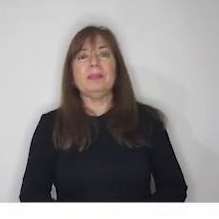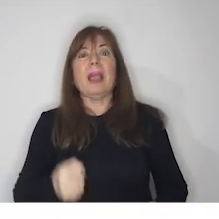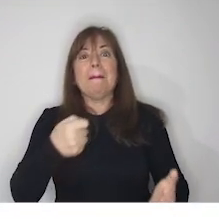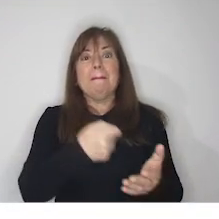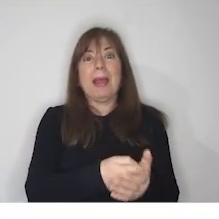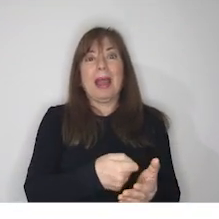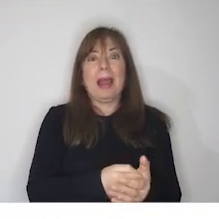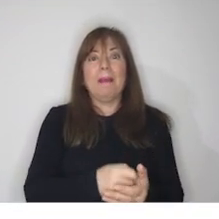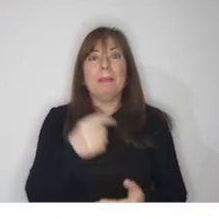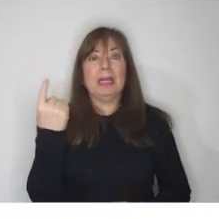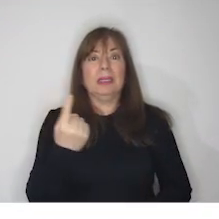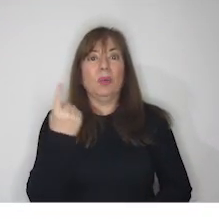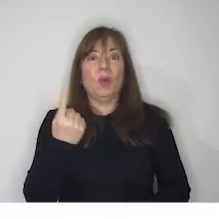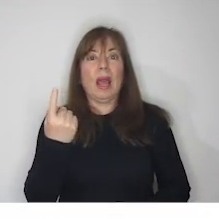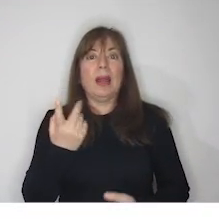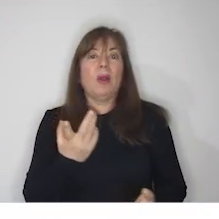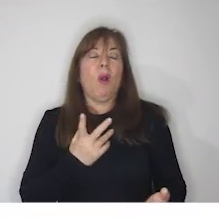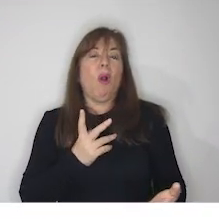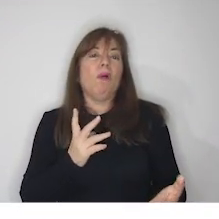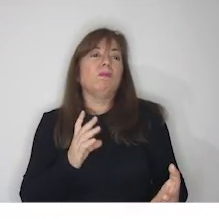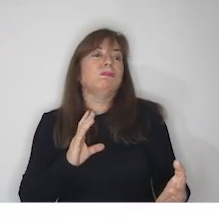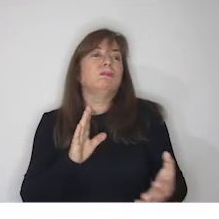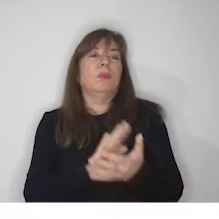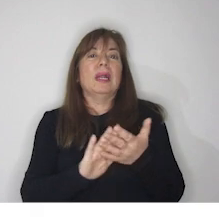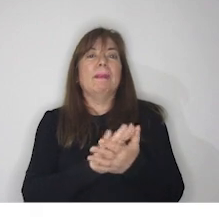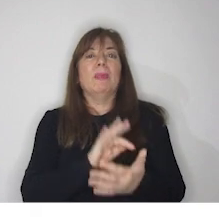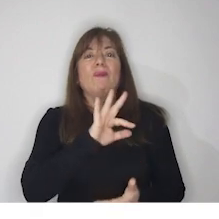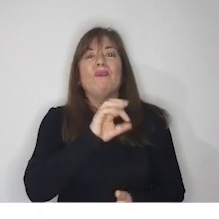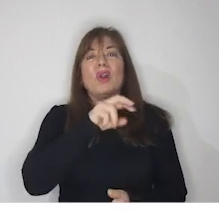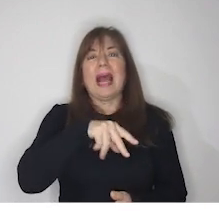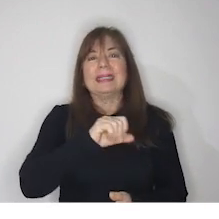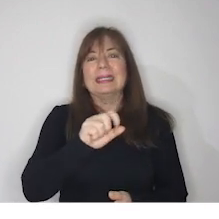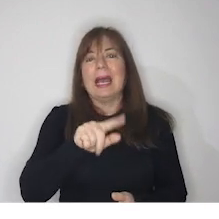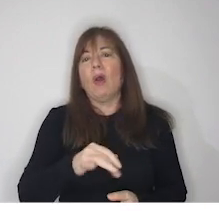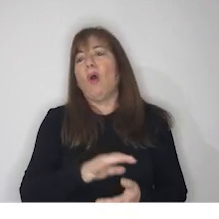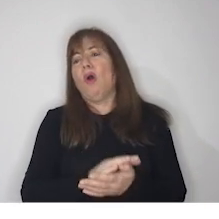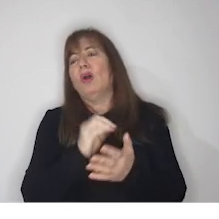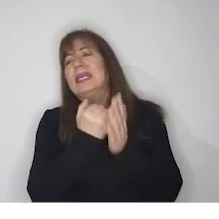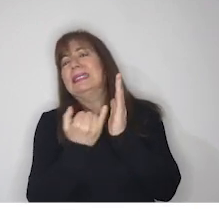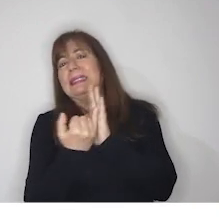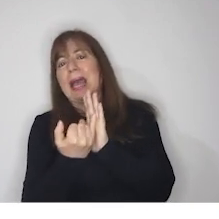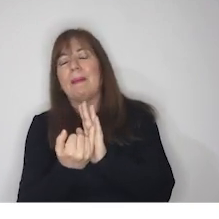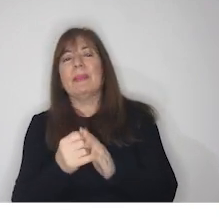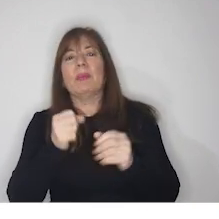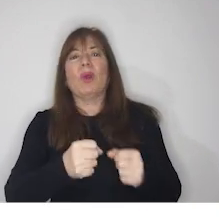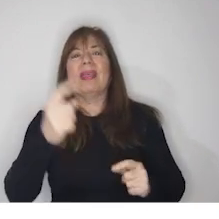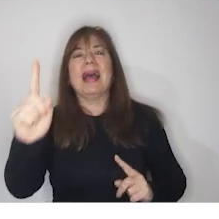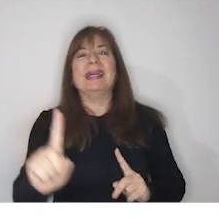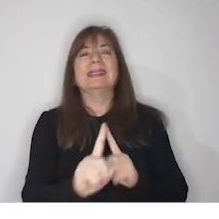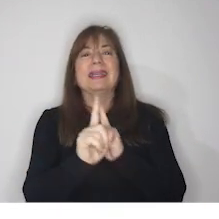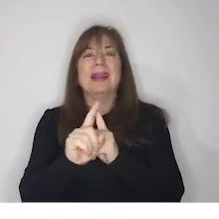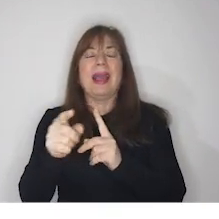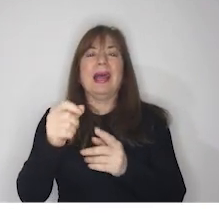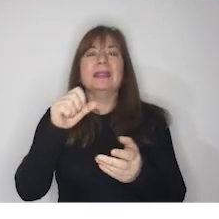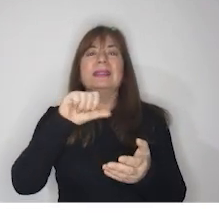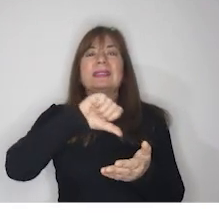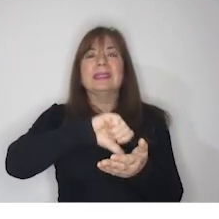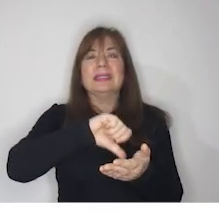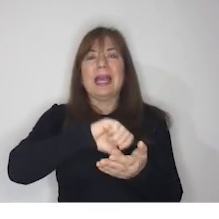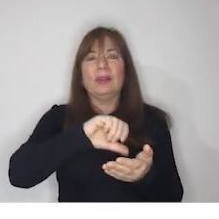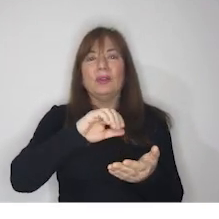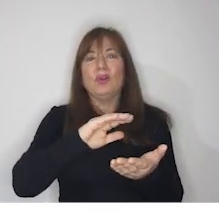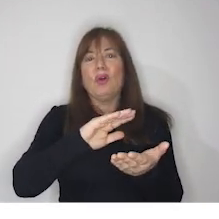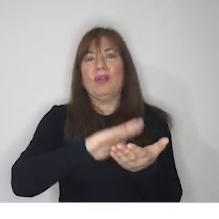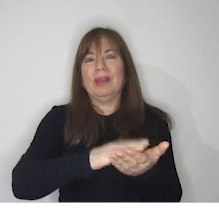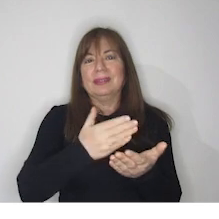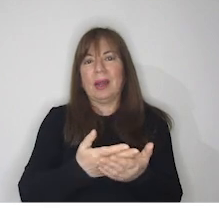puntual, se paga particular o con una entidad a la cual estás afiliada que puede ser FONASA o ISAPRE, y puedes acercarte a tu